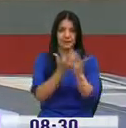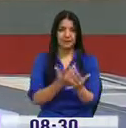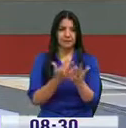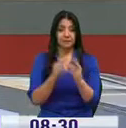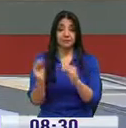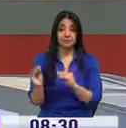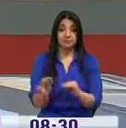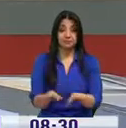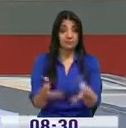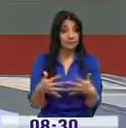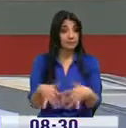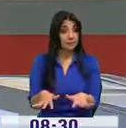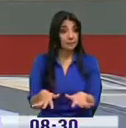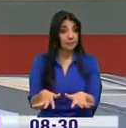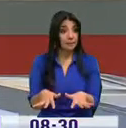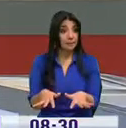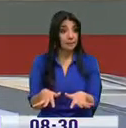¿ya?